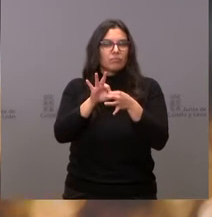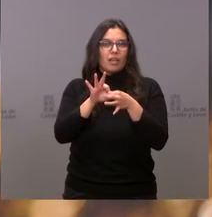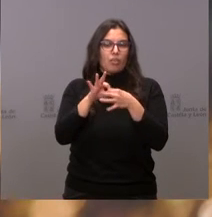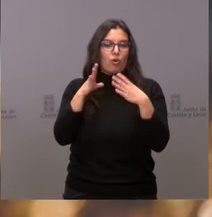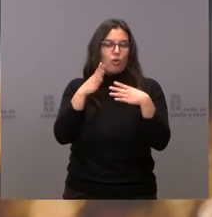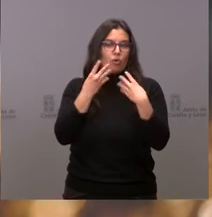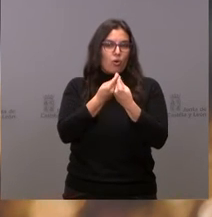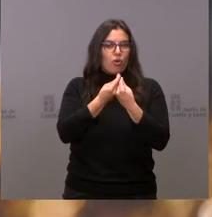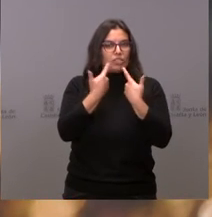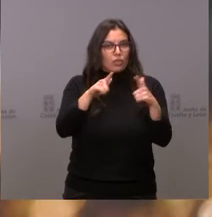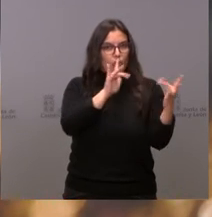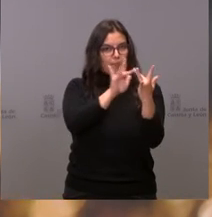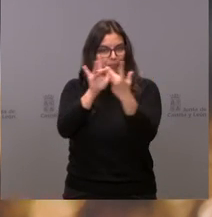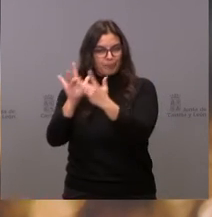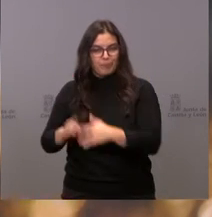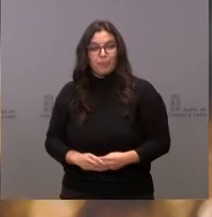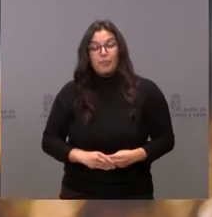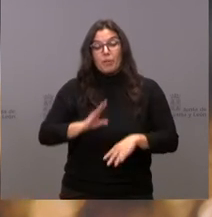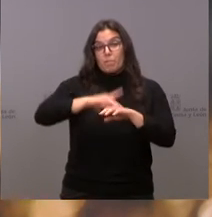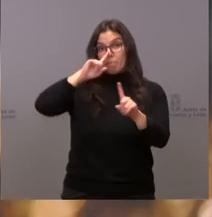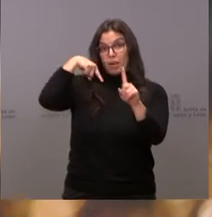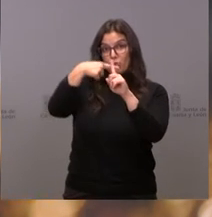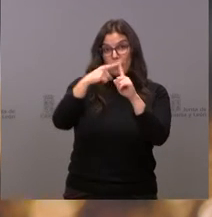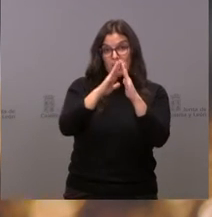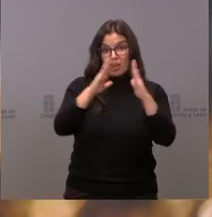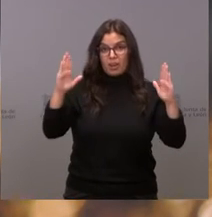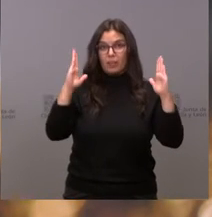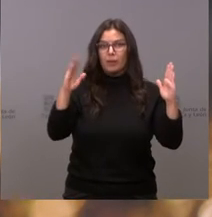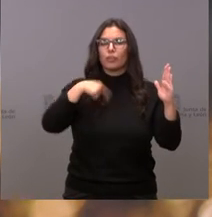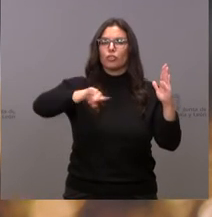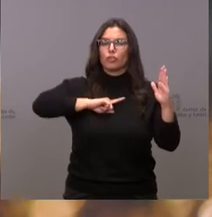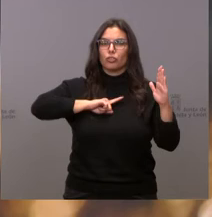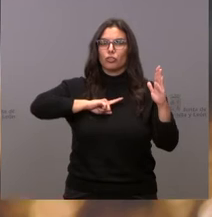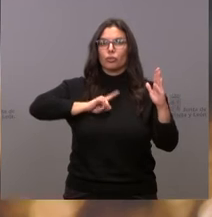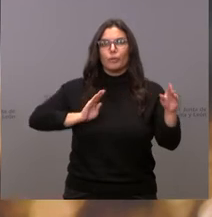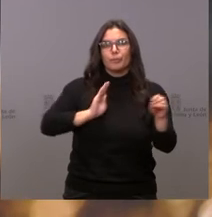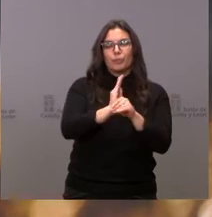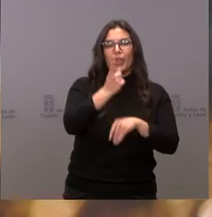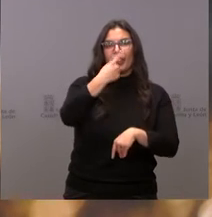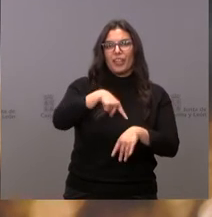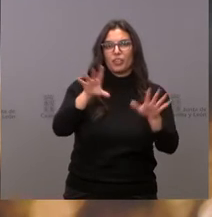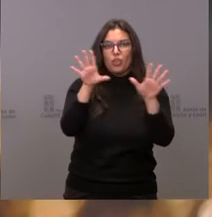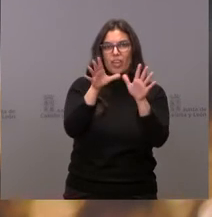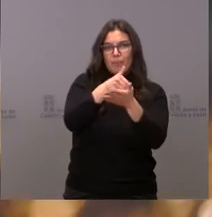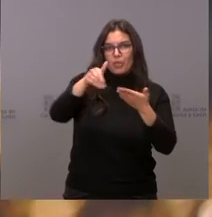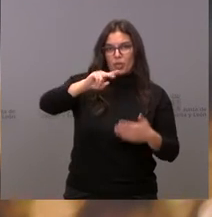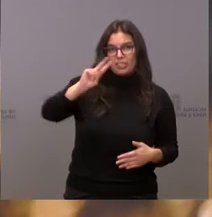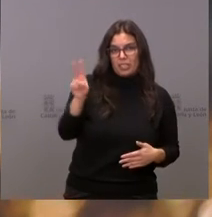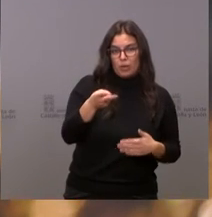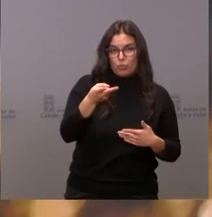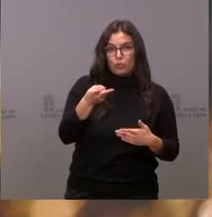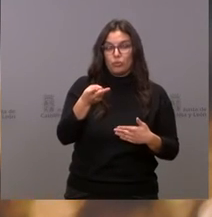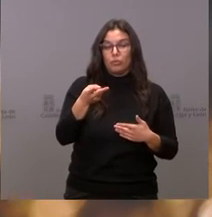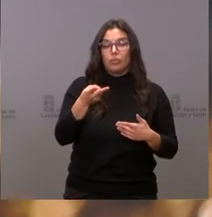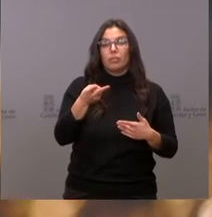sector de cara al 2022 vamos a movilizar 110 millones de euros entre los